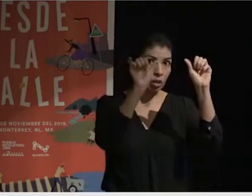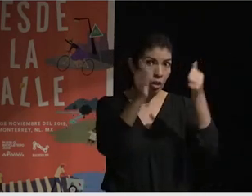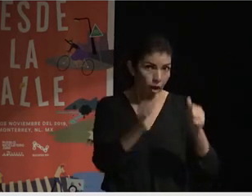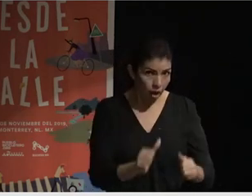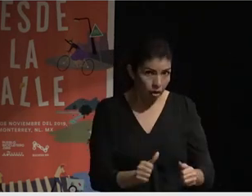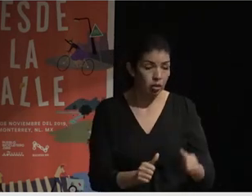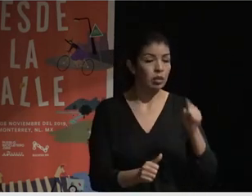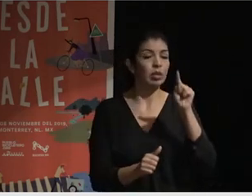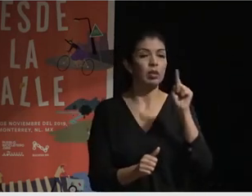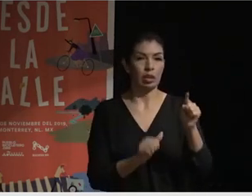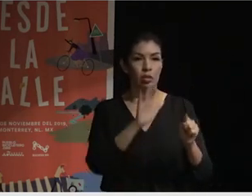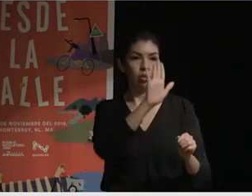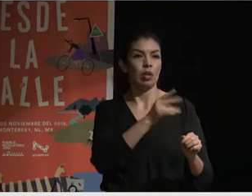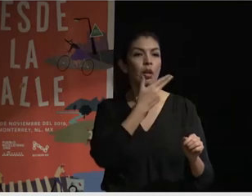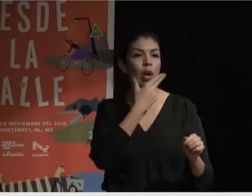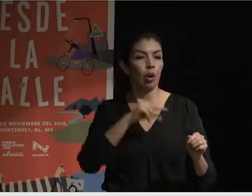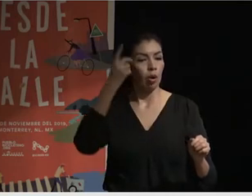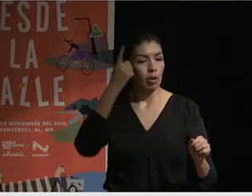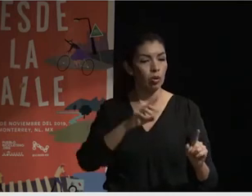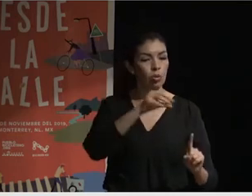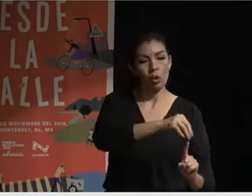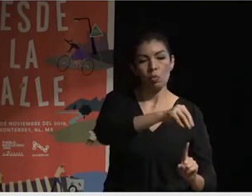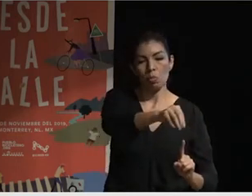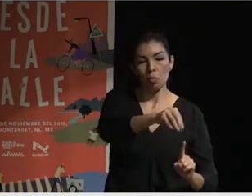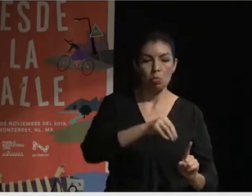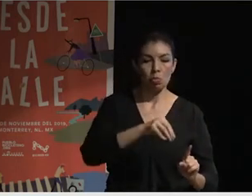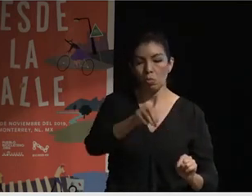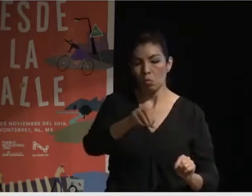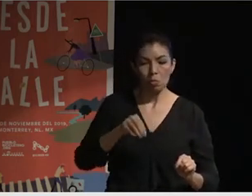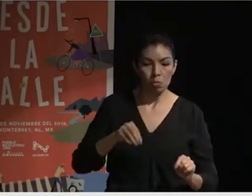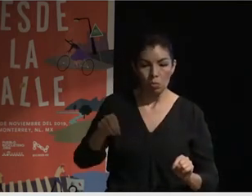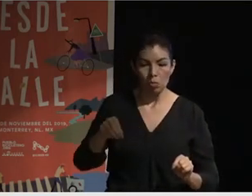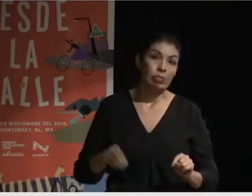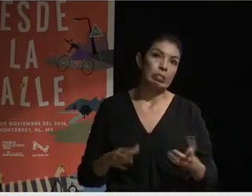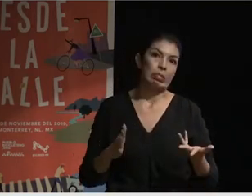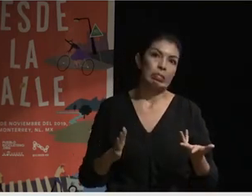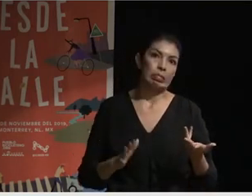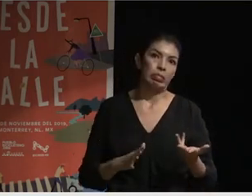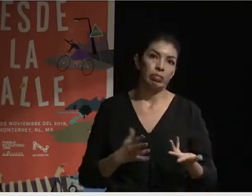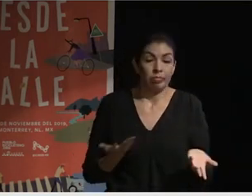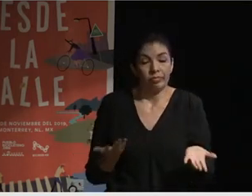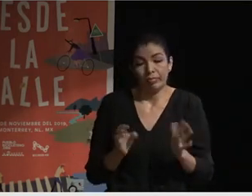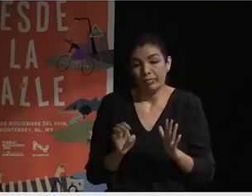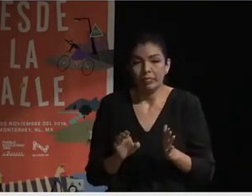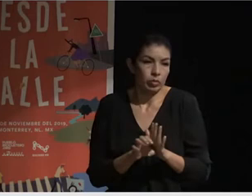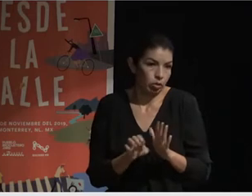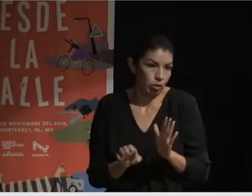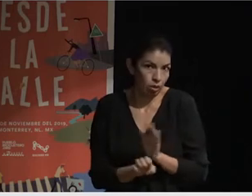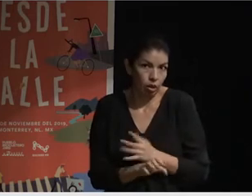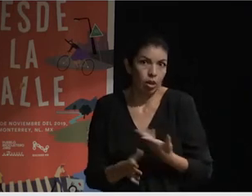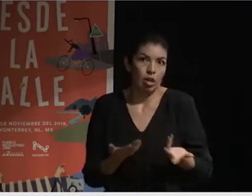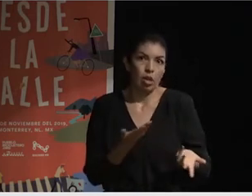están participando en dinámicas, pero pues como no hay muchas becas, ni el Estado no los apoya mucho, bueno, pues si Slim les